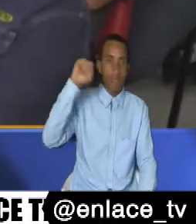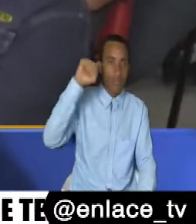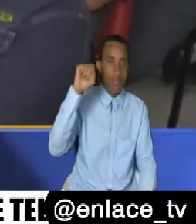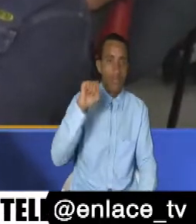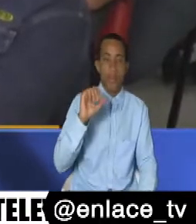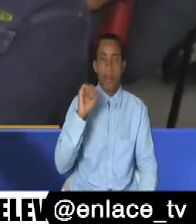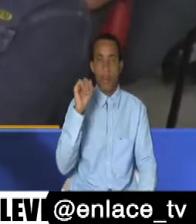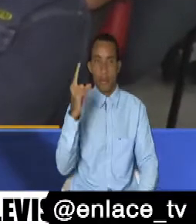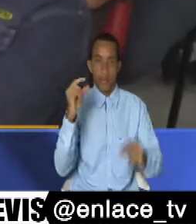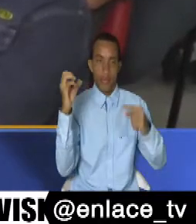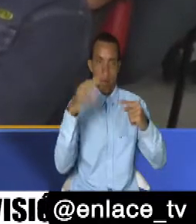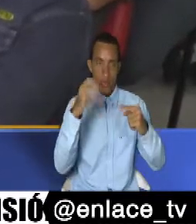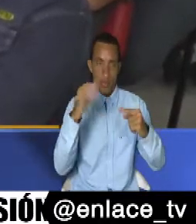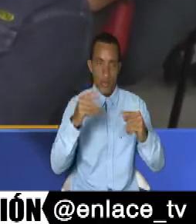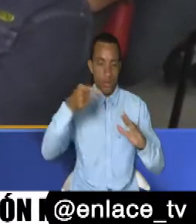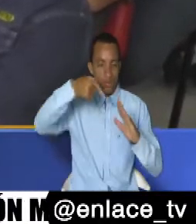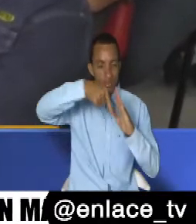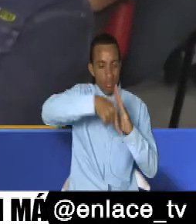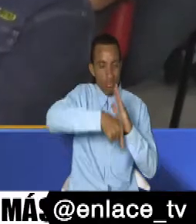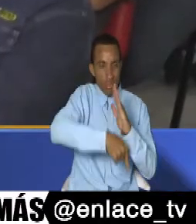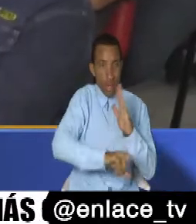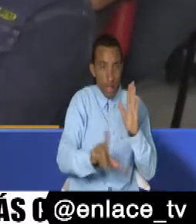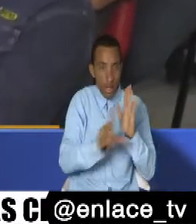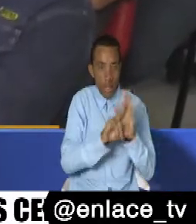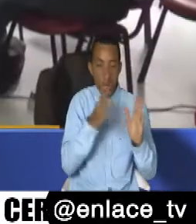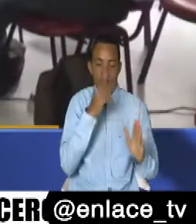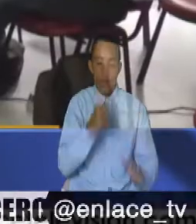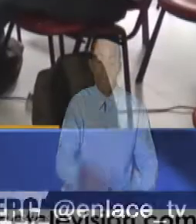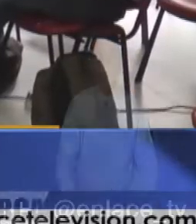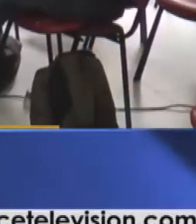de yacimientos no convencionales.